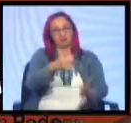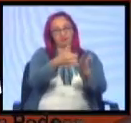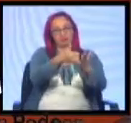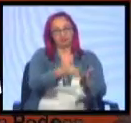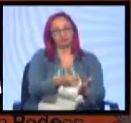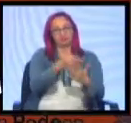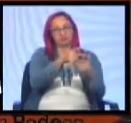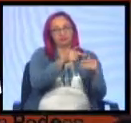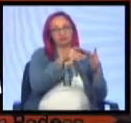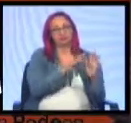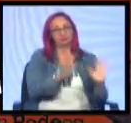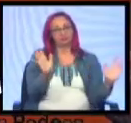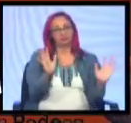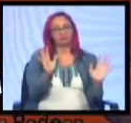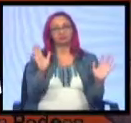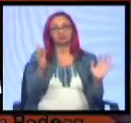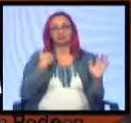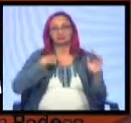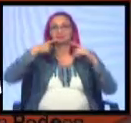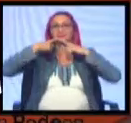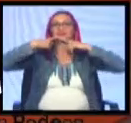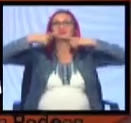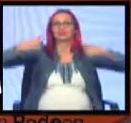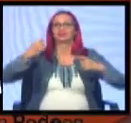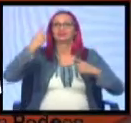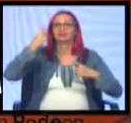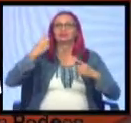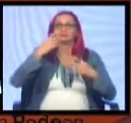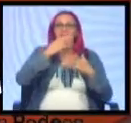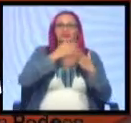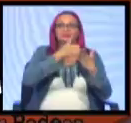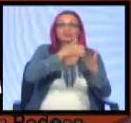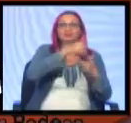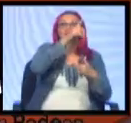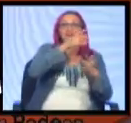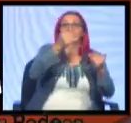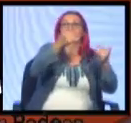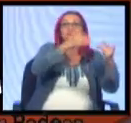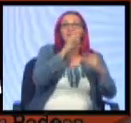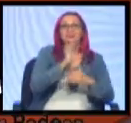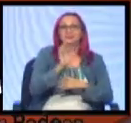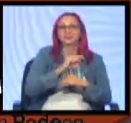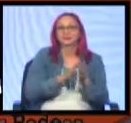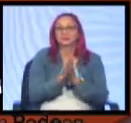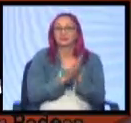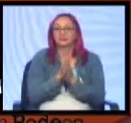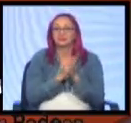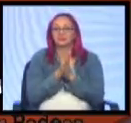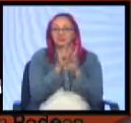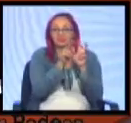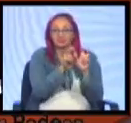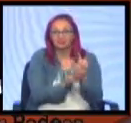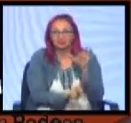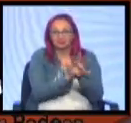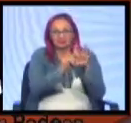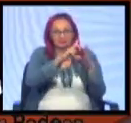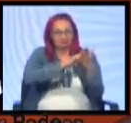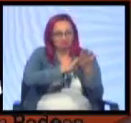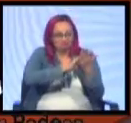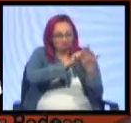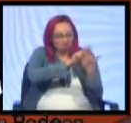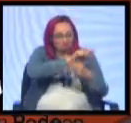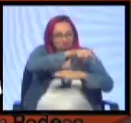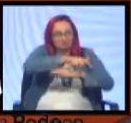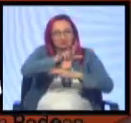que alguien se gana. Y más bien anunciamos, faltan tantos premios, deberían de venir a buscarlos, revise su lotería,